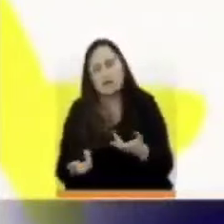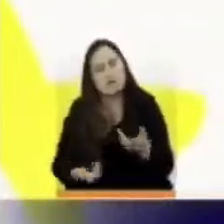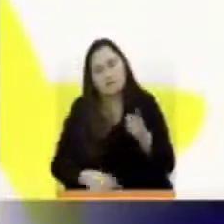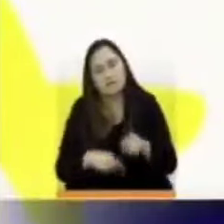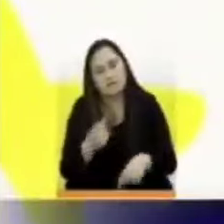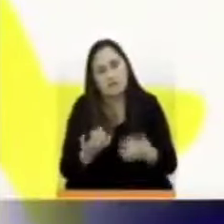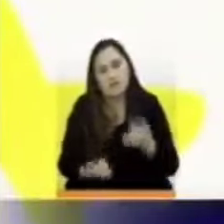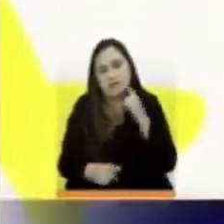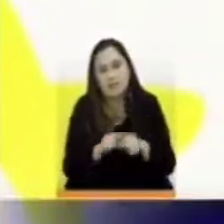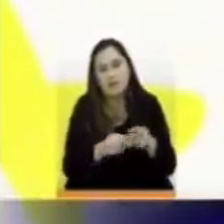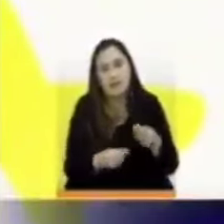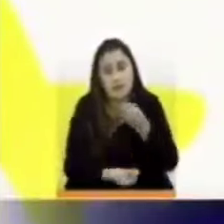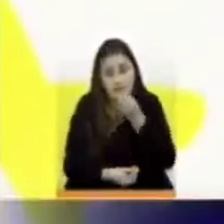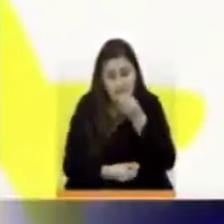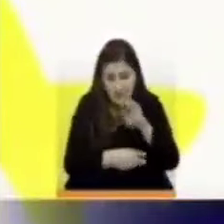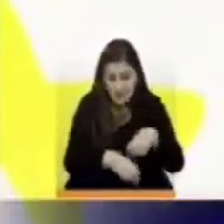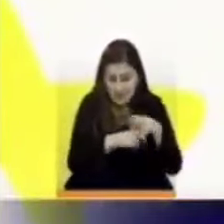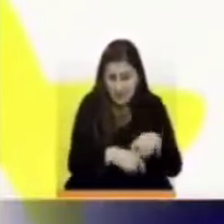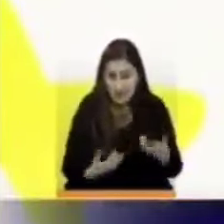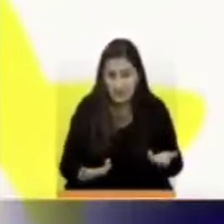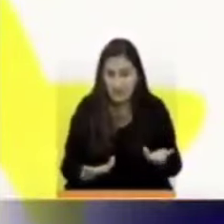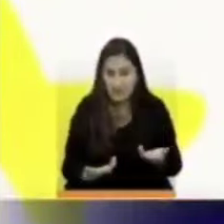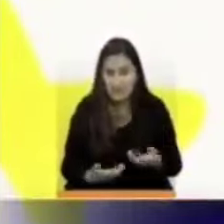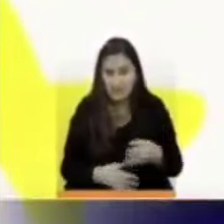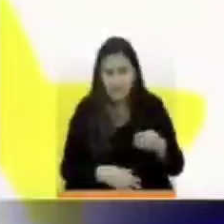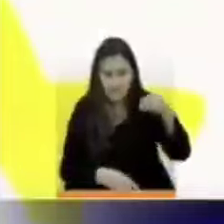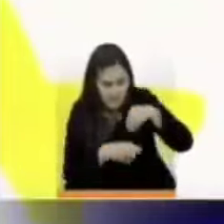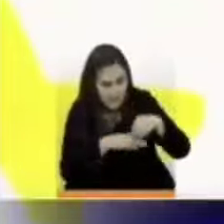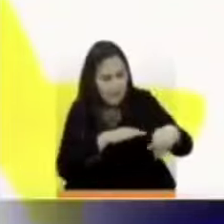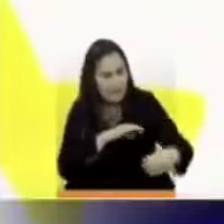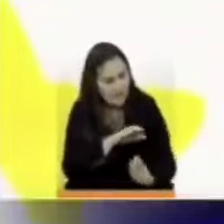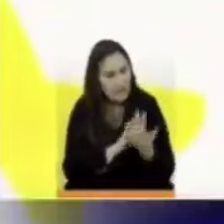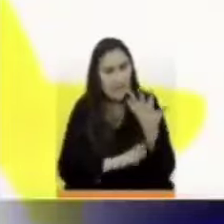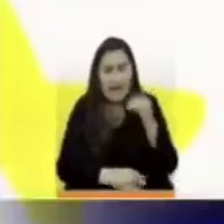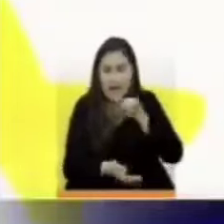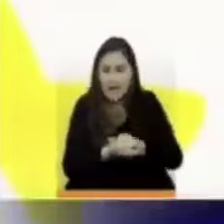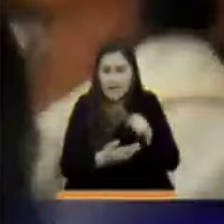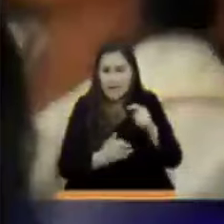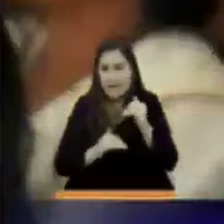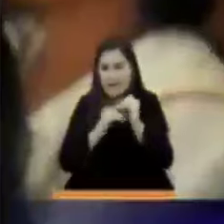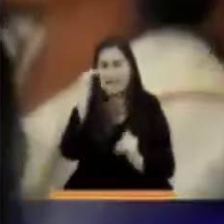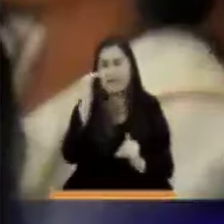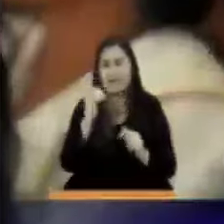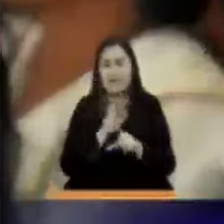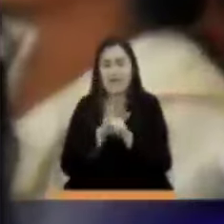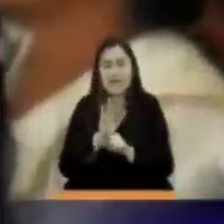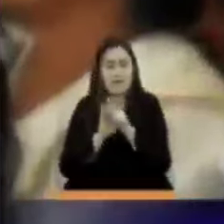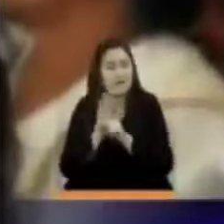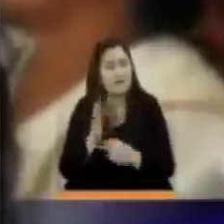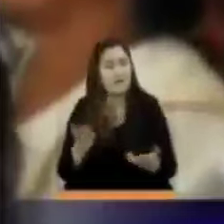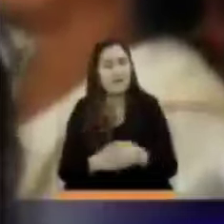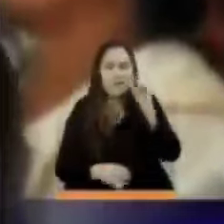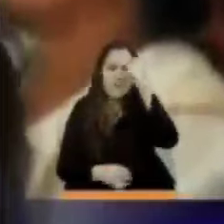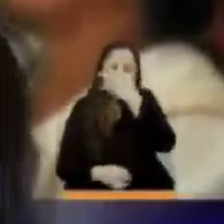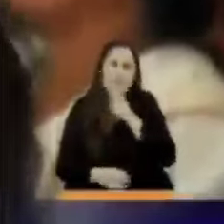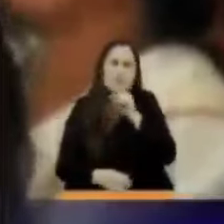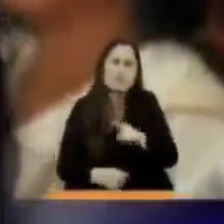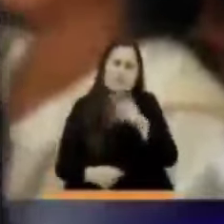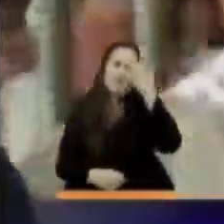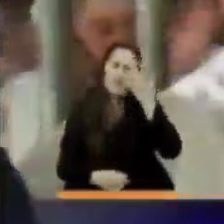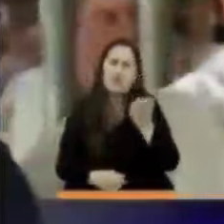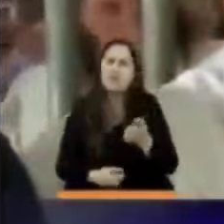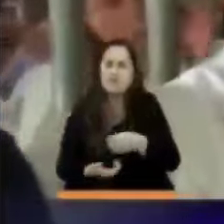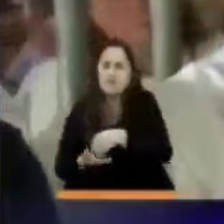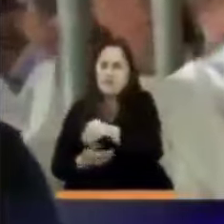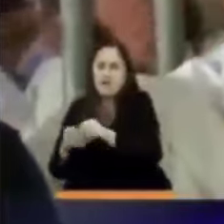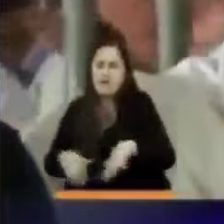hacer para sembrar comida. Esa es la desigualdad en las normas. Petro lanzó varias preguntas, como por qué, si se puede comprar